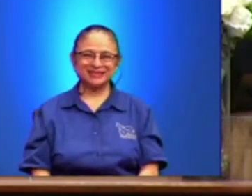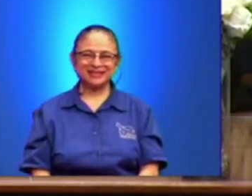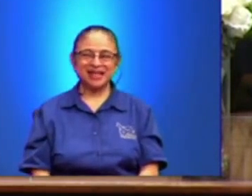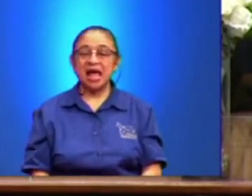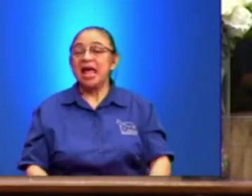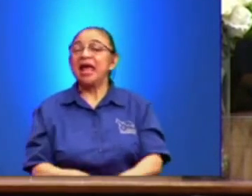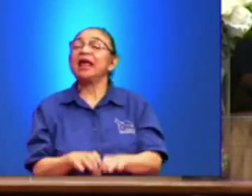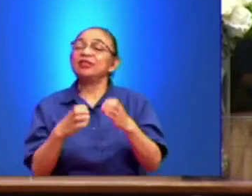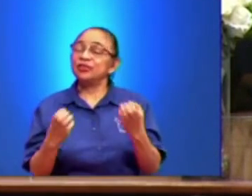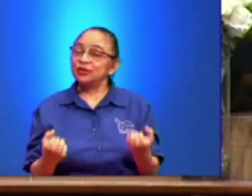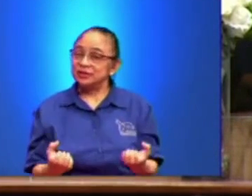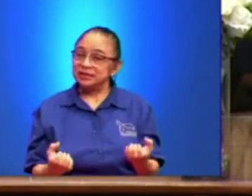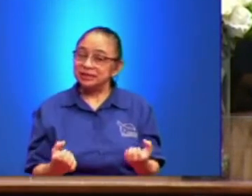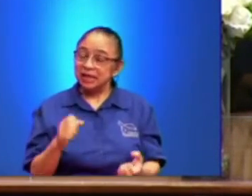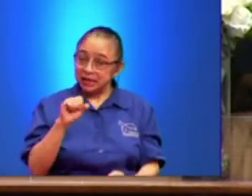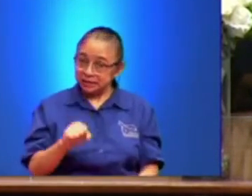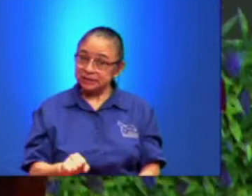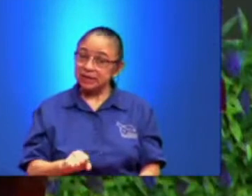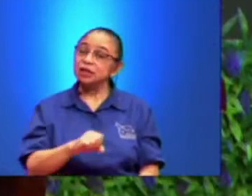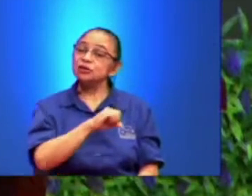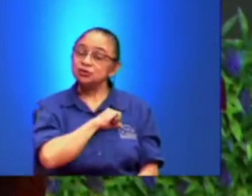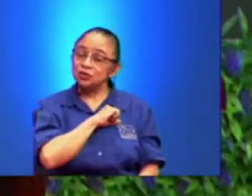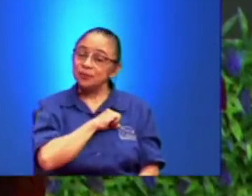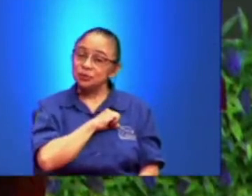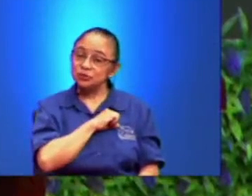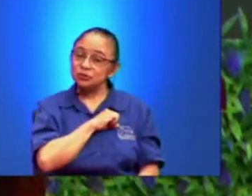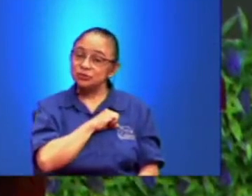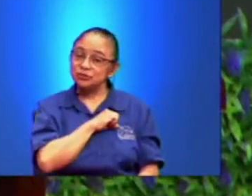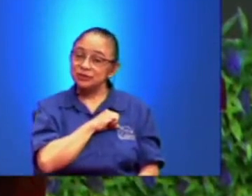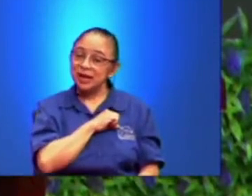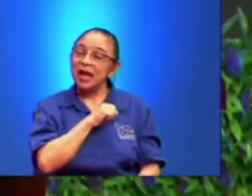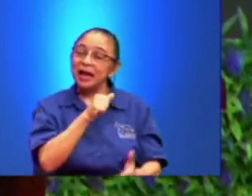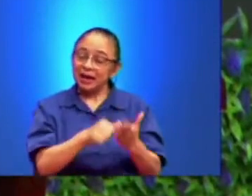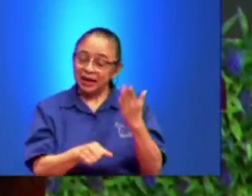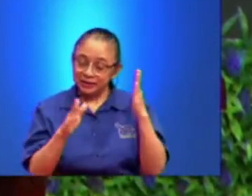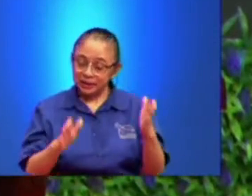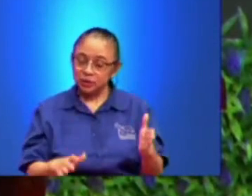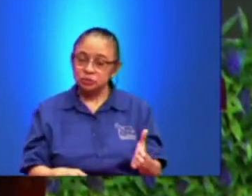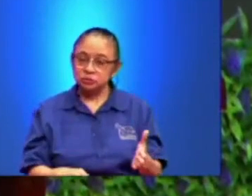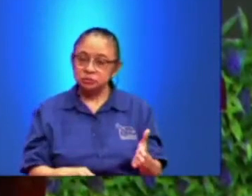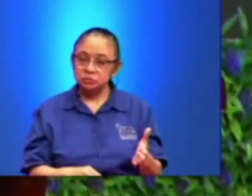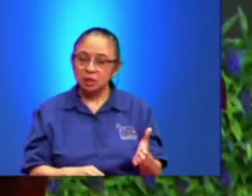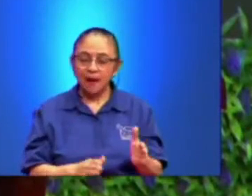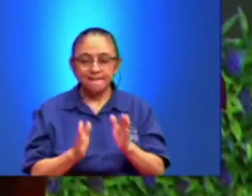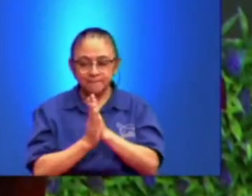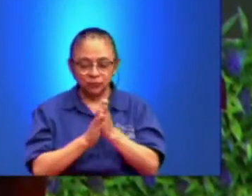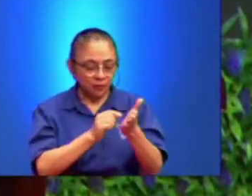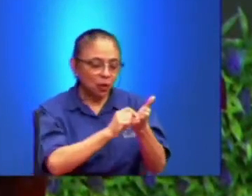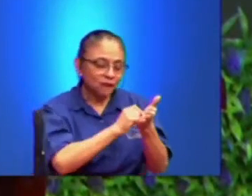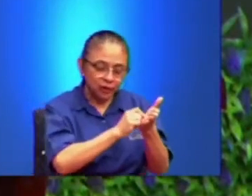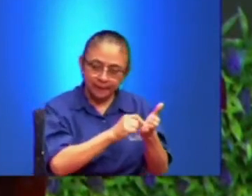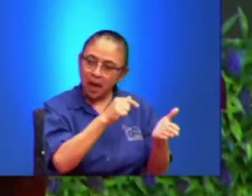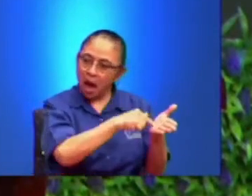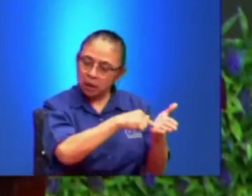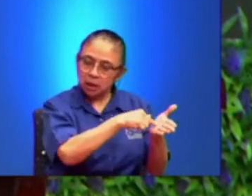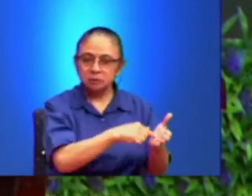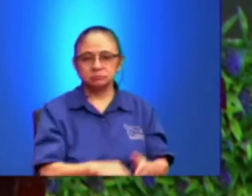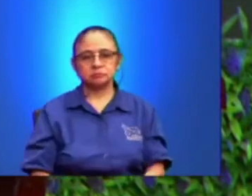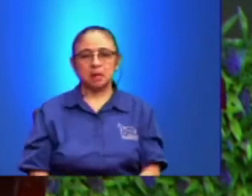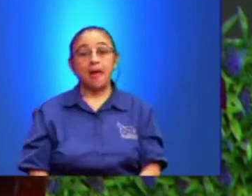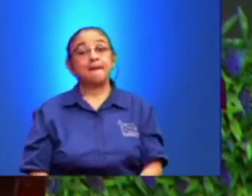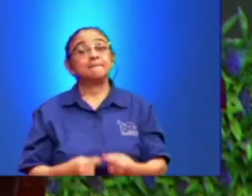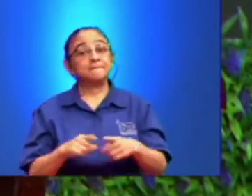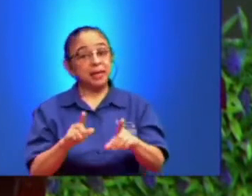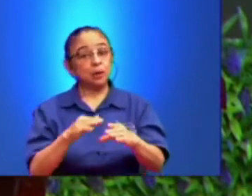entonces si somos carteros son entrenados firme aquí sí mucho pero el